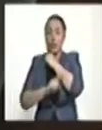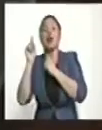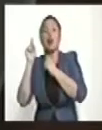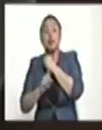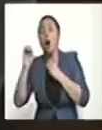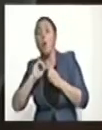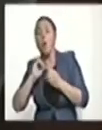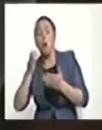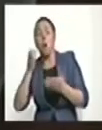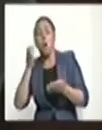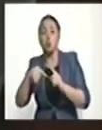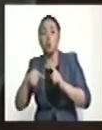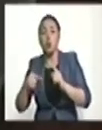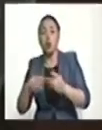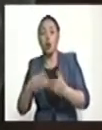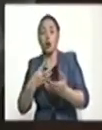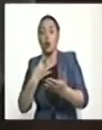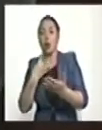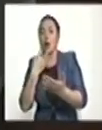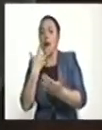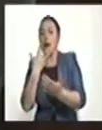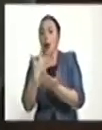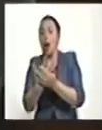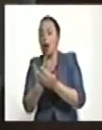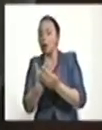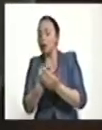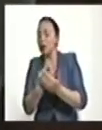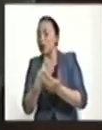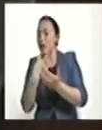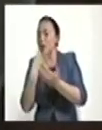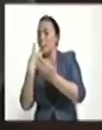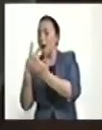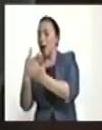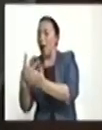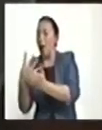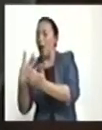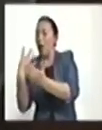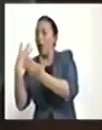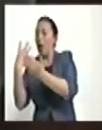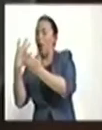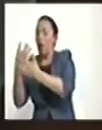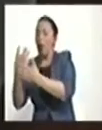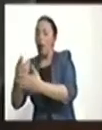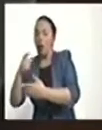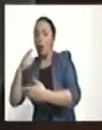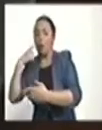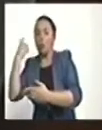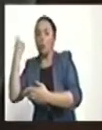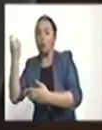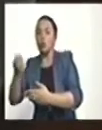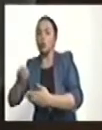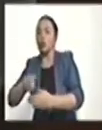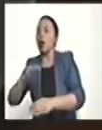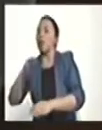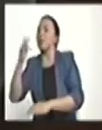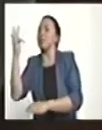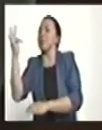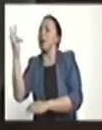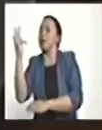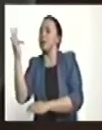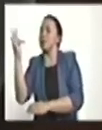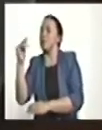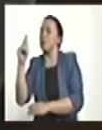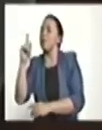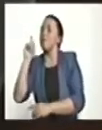la justicia esta que ustedes están aprobando aquí, si fuera amplia, si castigara a la FARC política, por